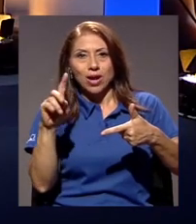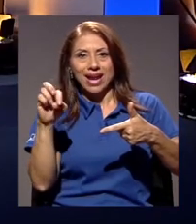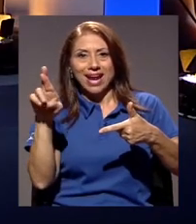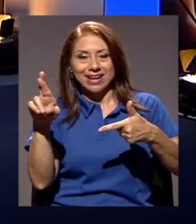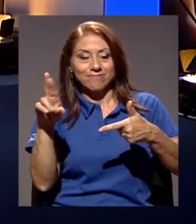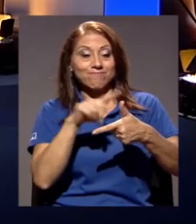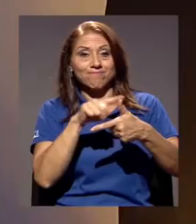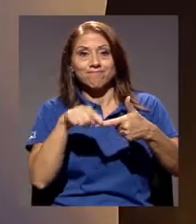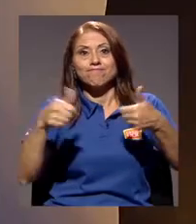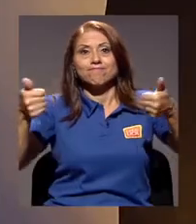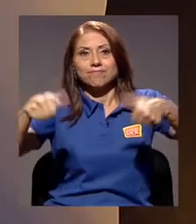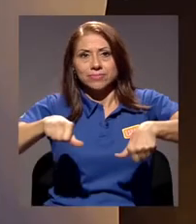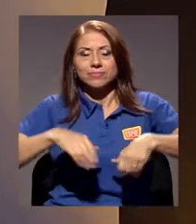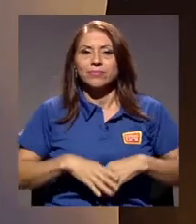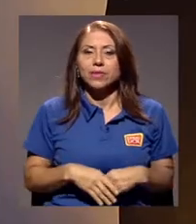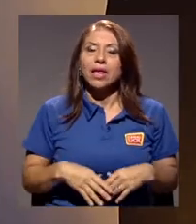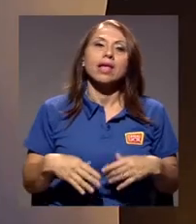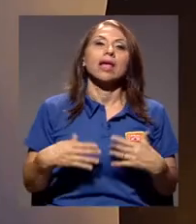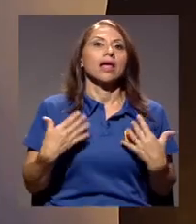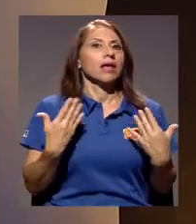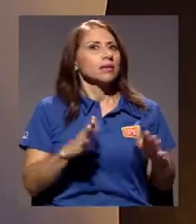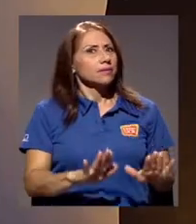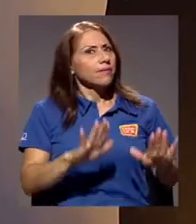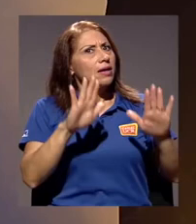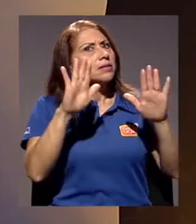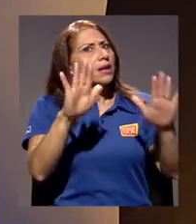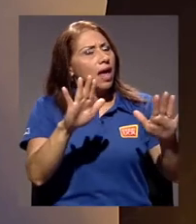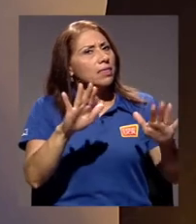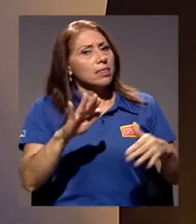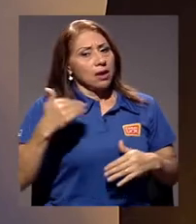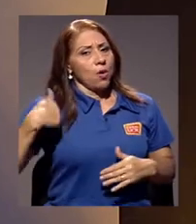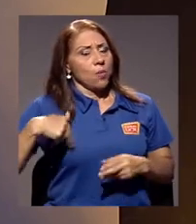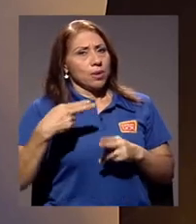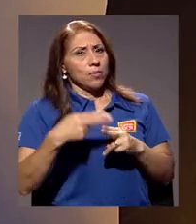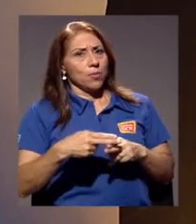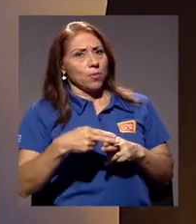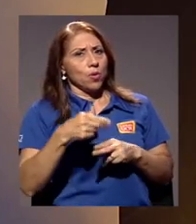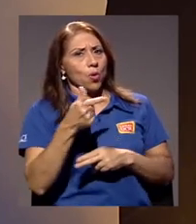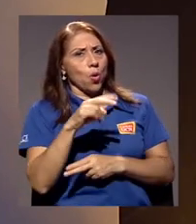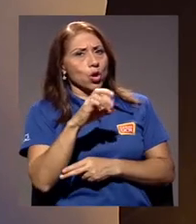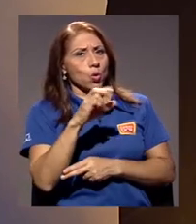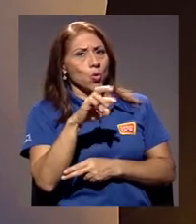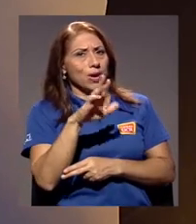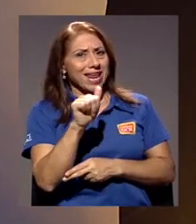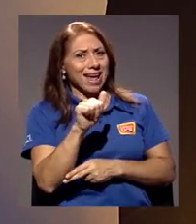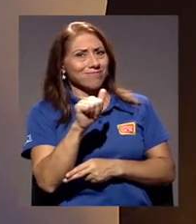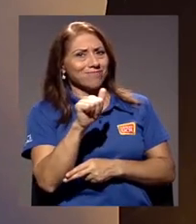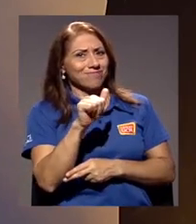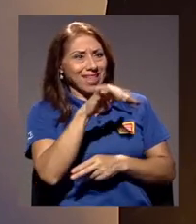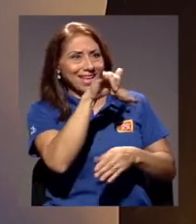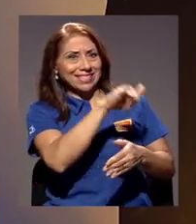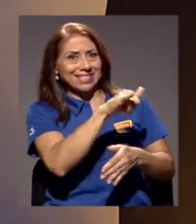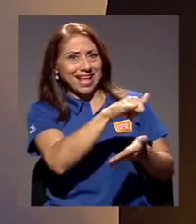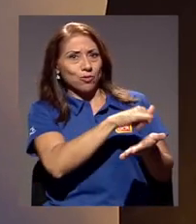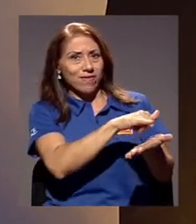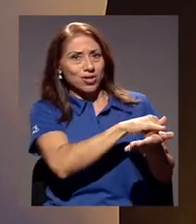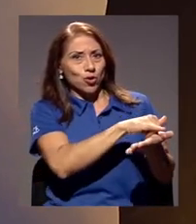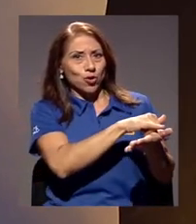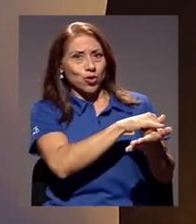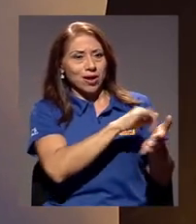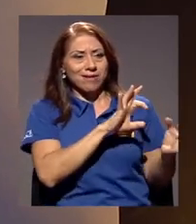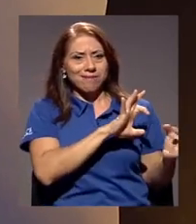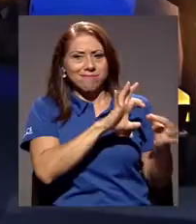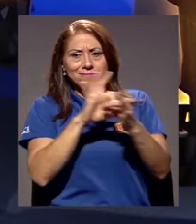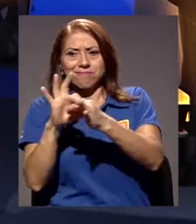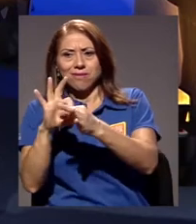fascinante que el puente que acerca a boy gurría que está en nueva york con walker que está en